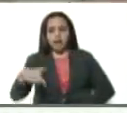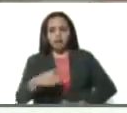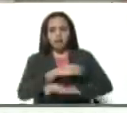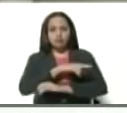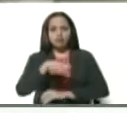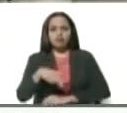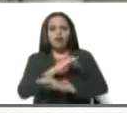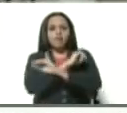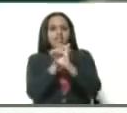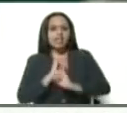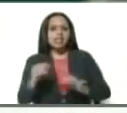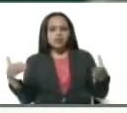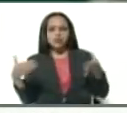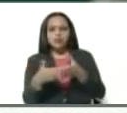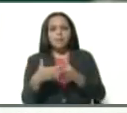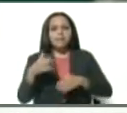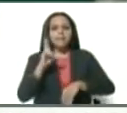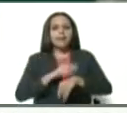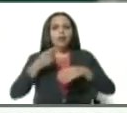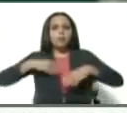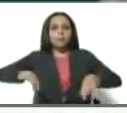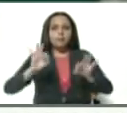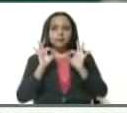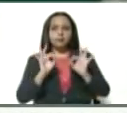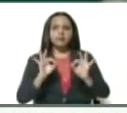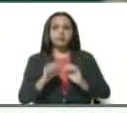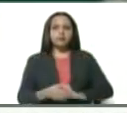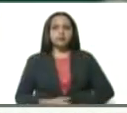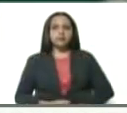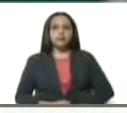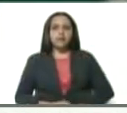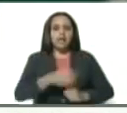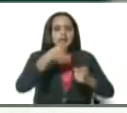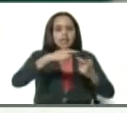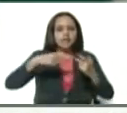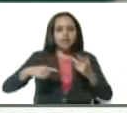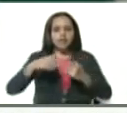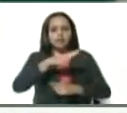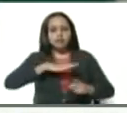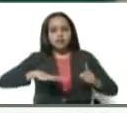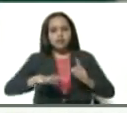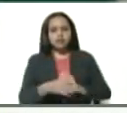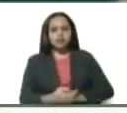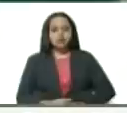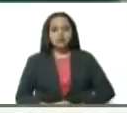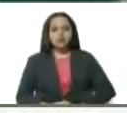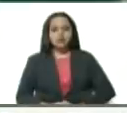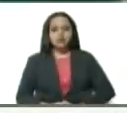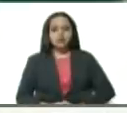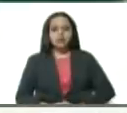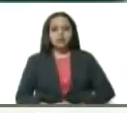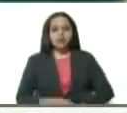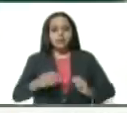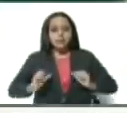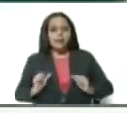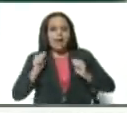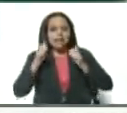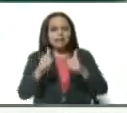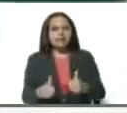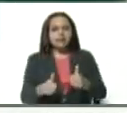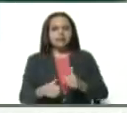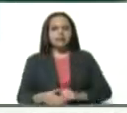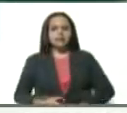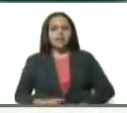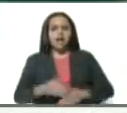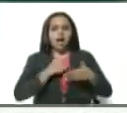felices con un equipo de médicos especialistas en las diferentes áreas de que vamos a comenzar a esa deuda